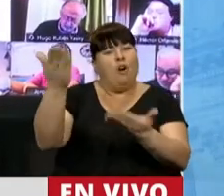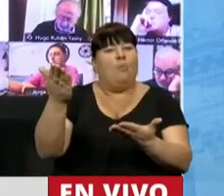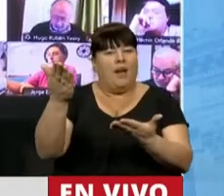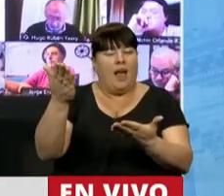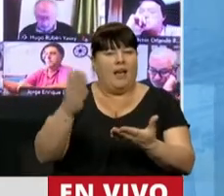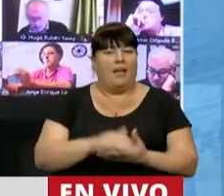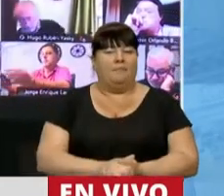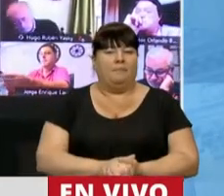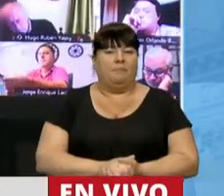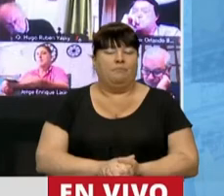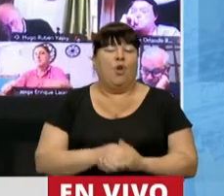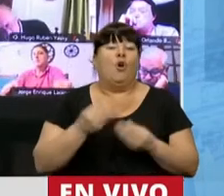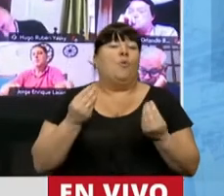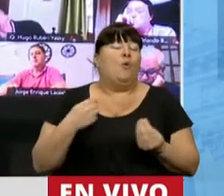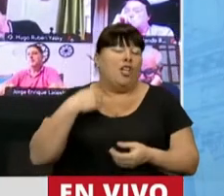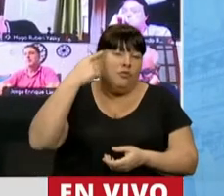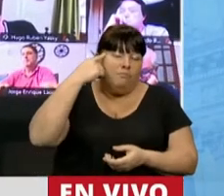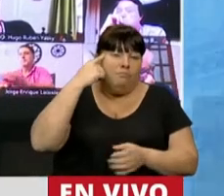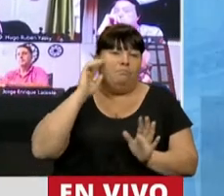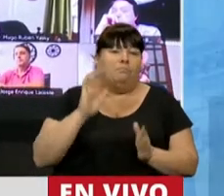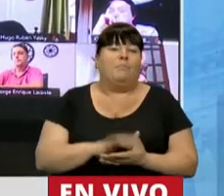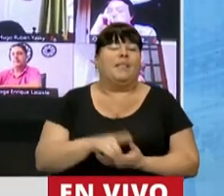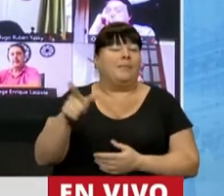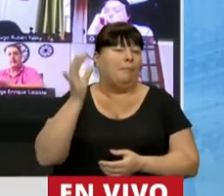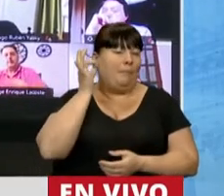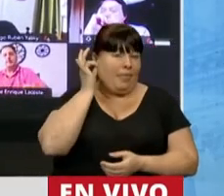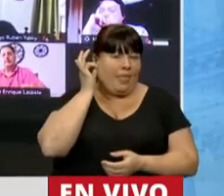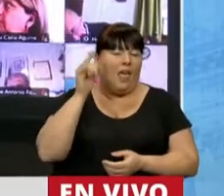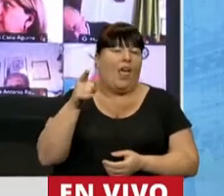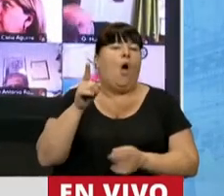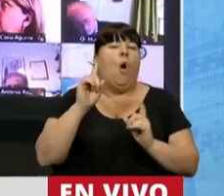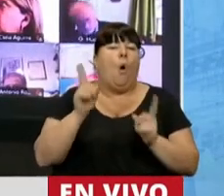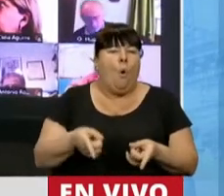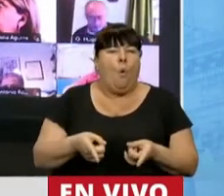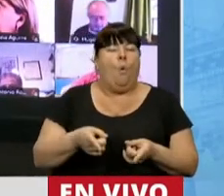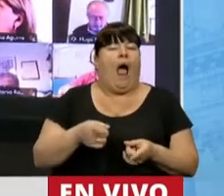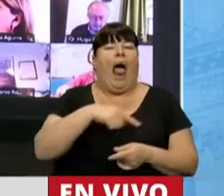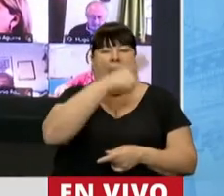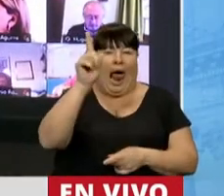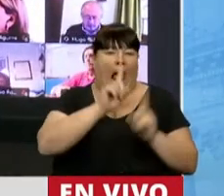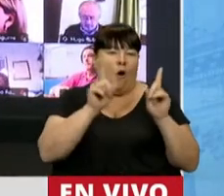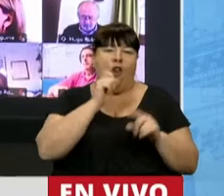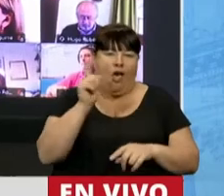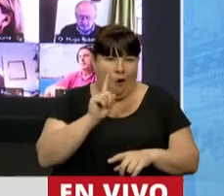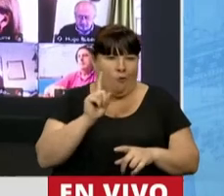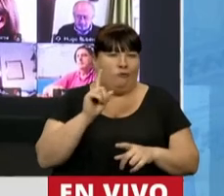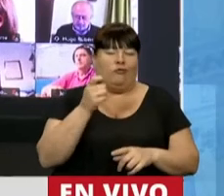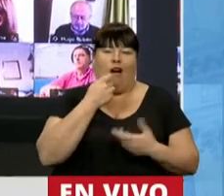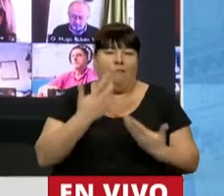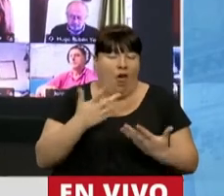homenaje, porque creo que Diego, a pesar de que le pese a muchos y a